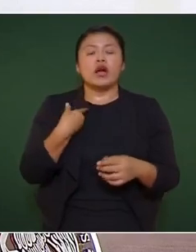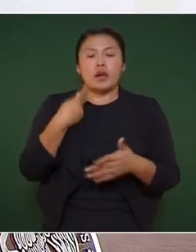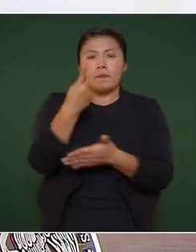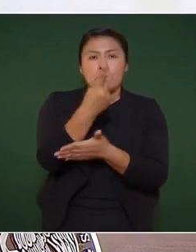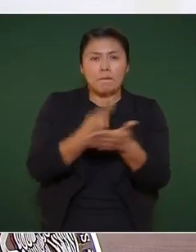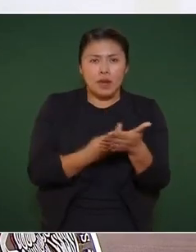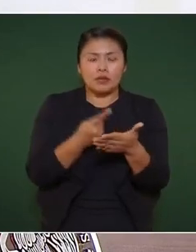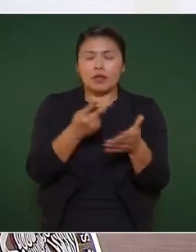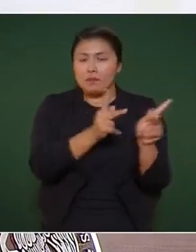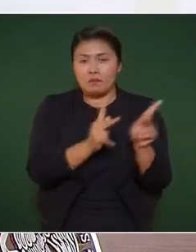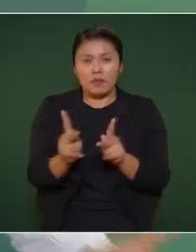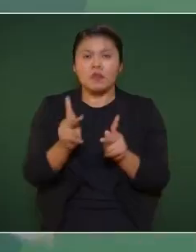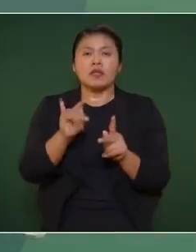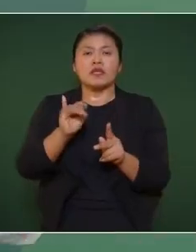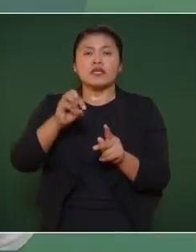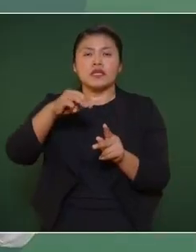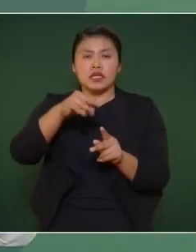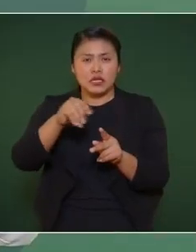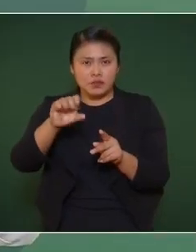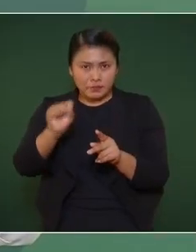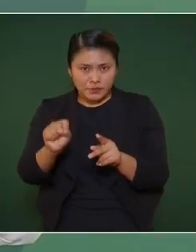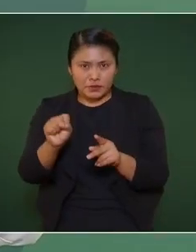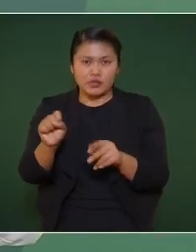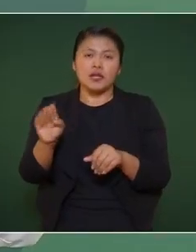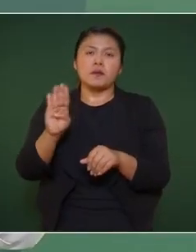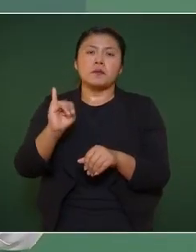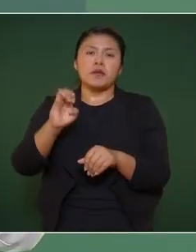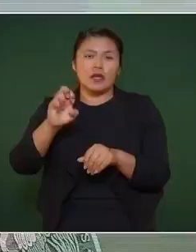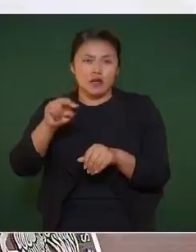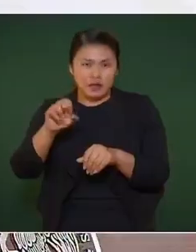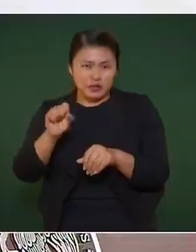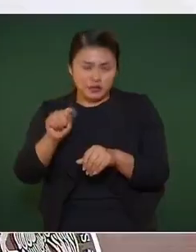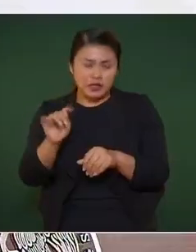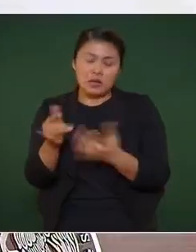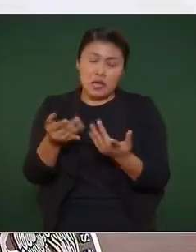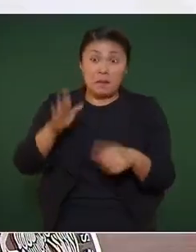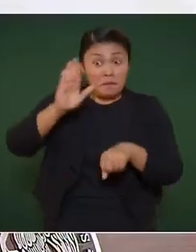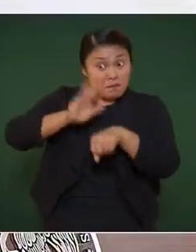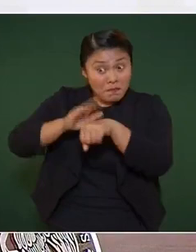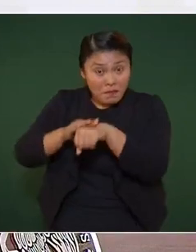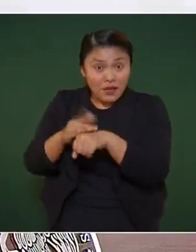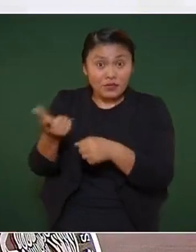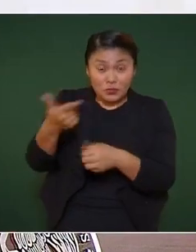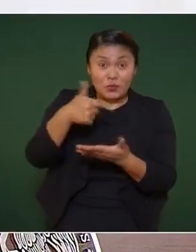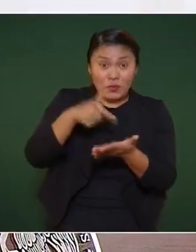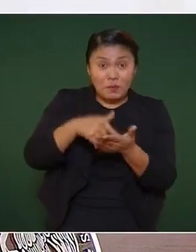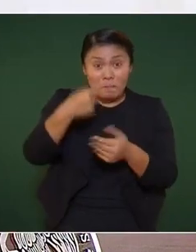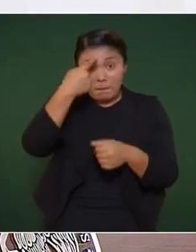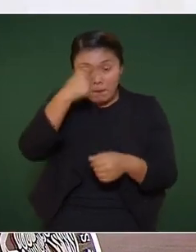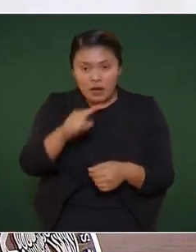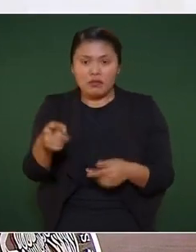plan, sin duda van a haber más recursos, y yo creo que ahí sería el lugar donde podría